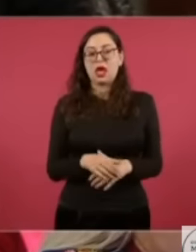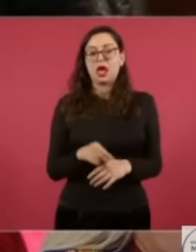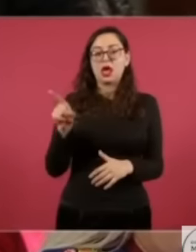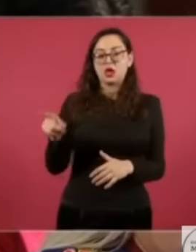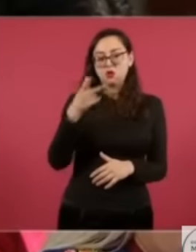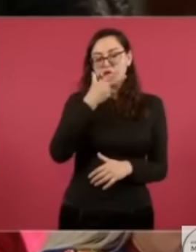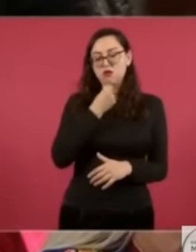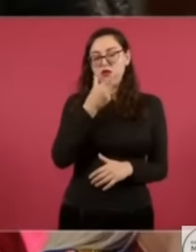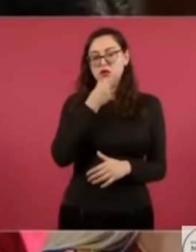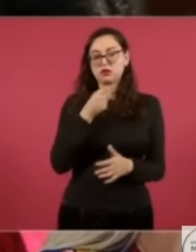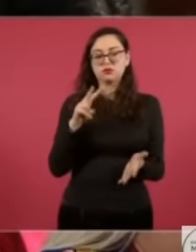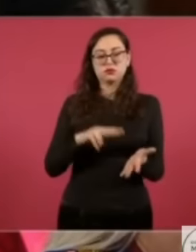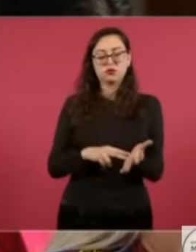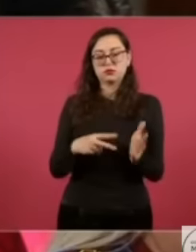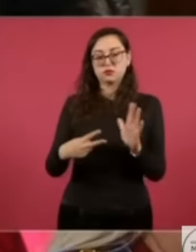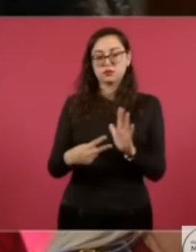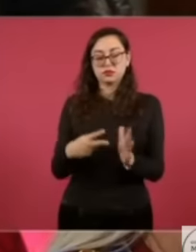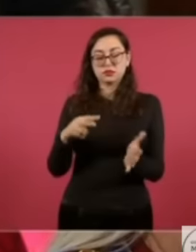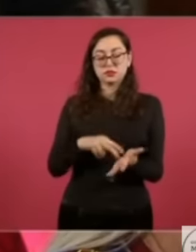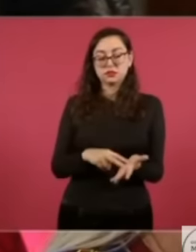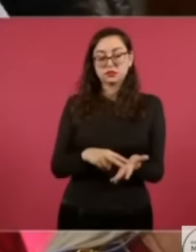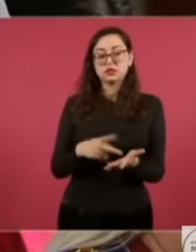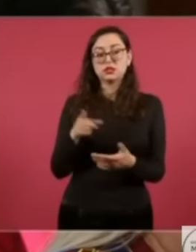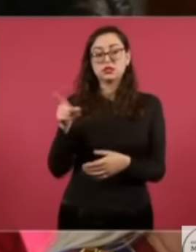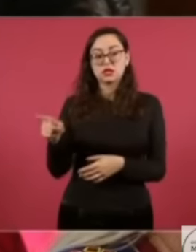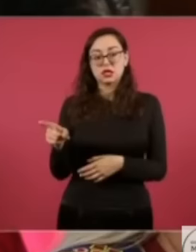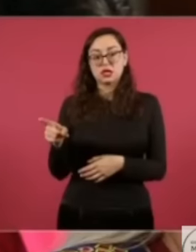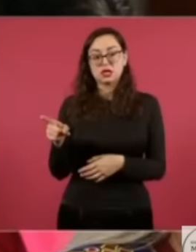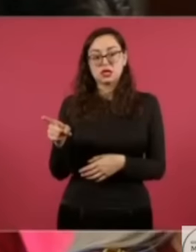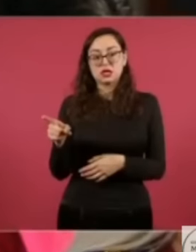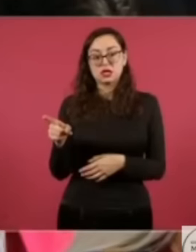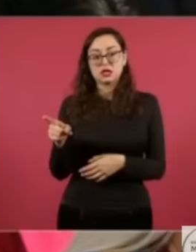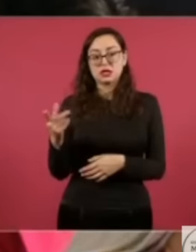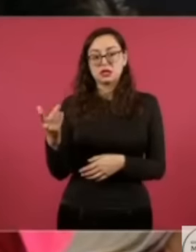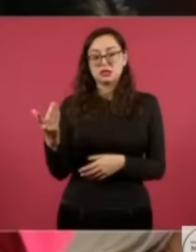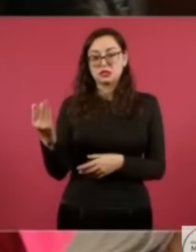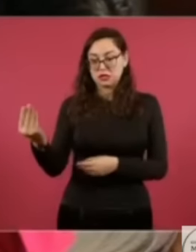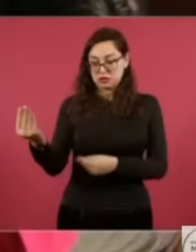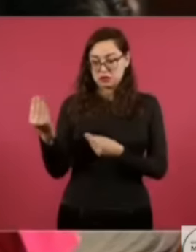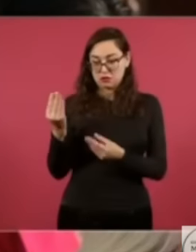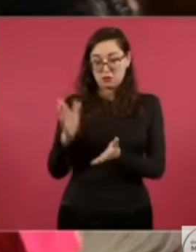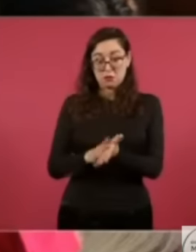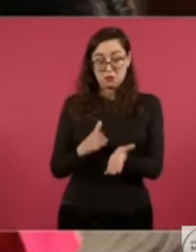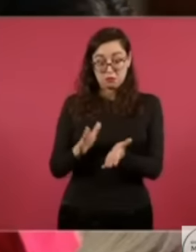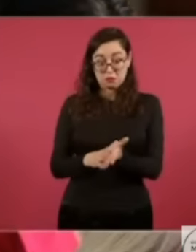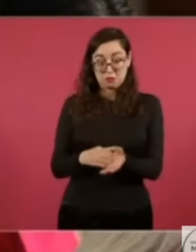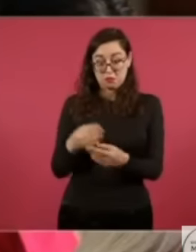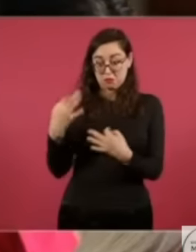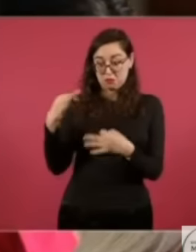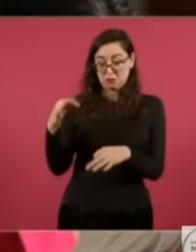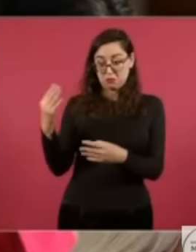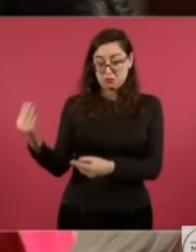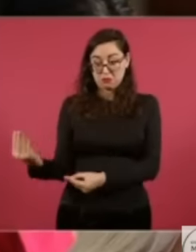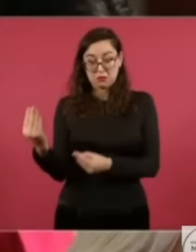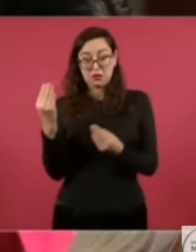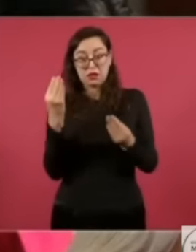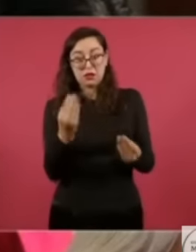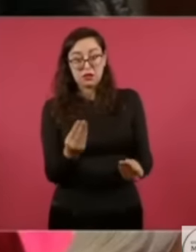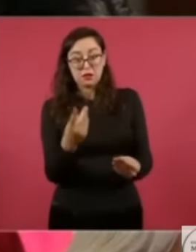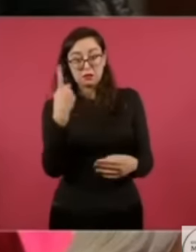ingeniero por ahí, que de hecho le trajo un documento aquí a Atención Ciudadana.